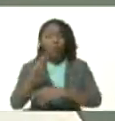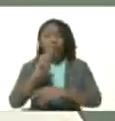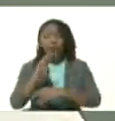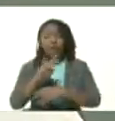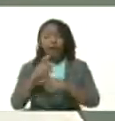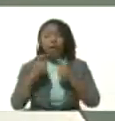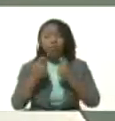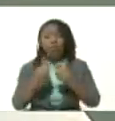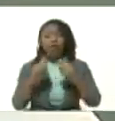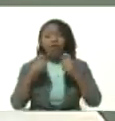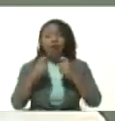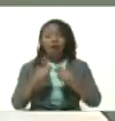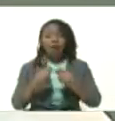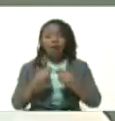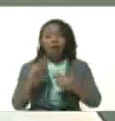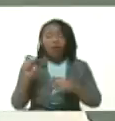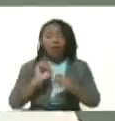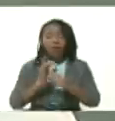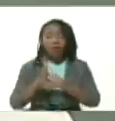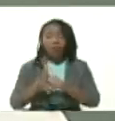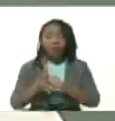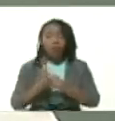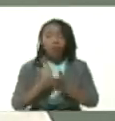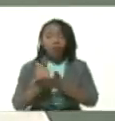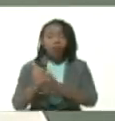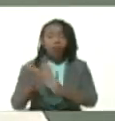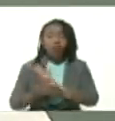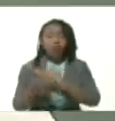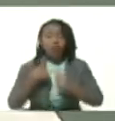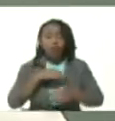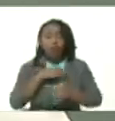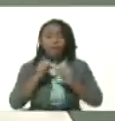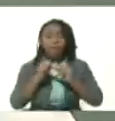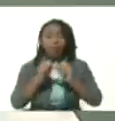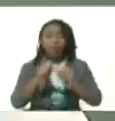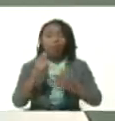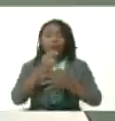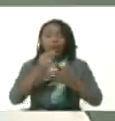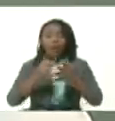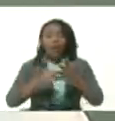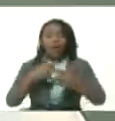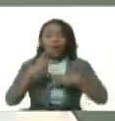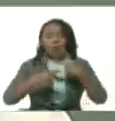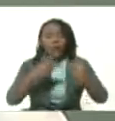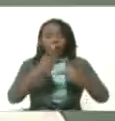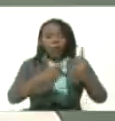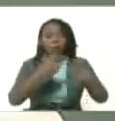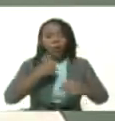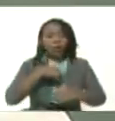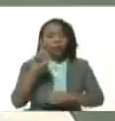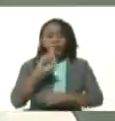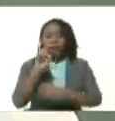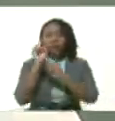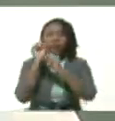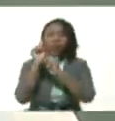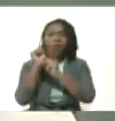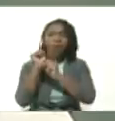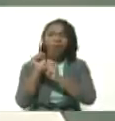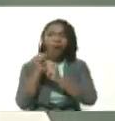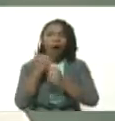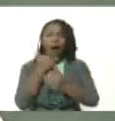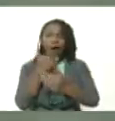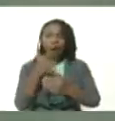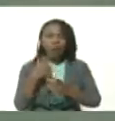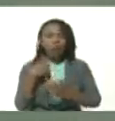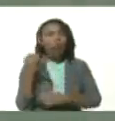terapia coadyuvante del COVID, nosotros hemos mantenido las líneas de producción. No hemos descuidado las afecciones